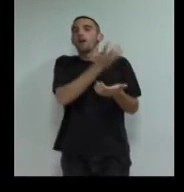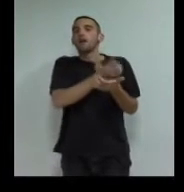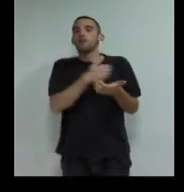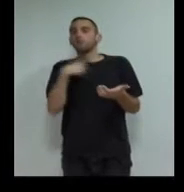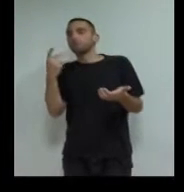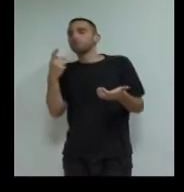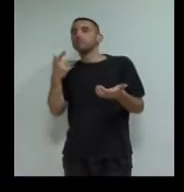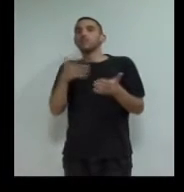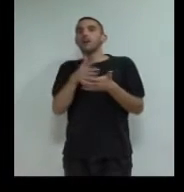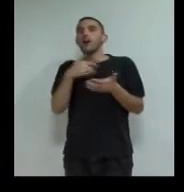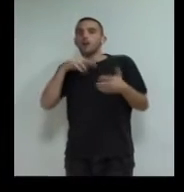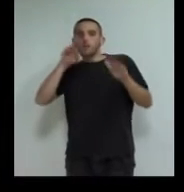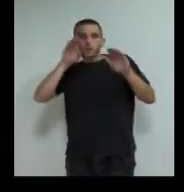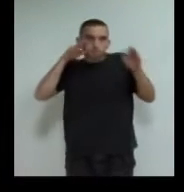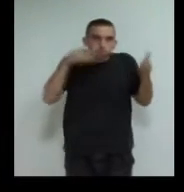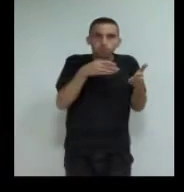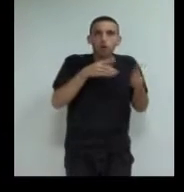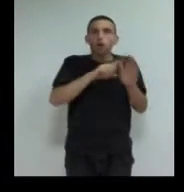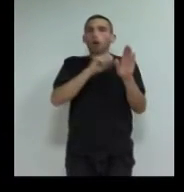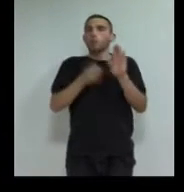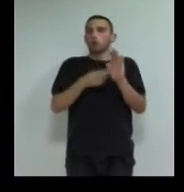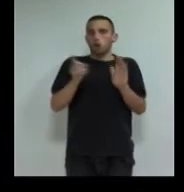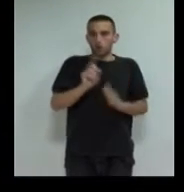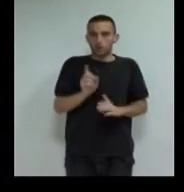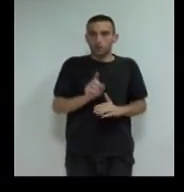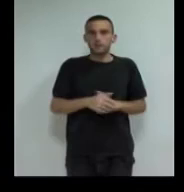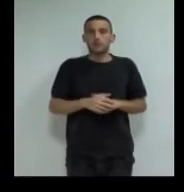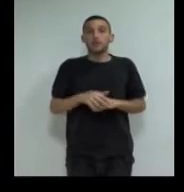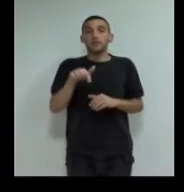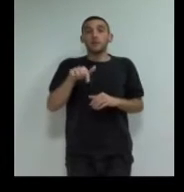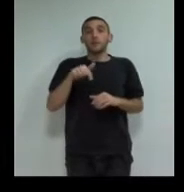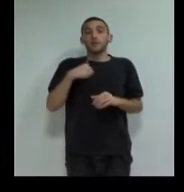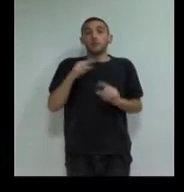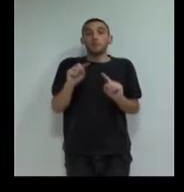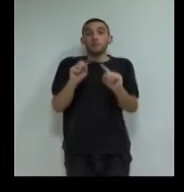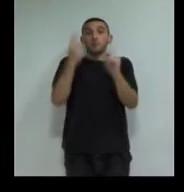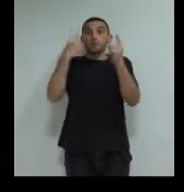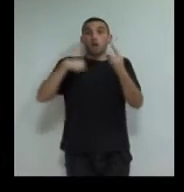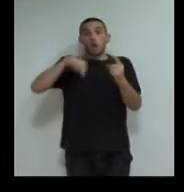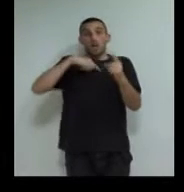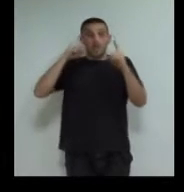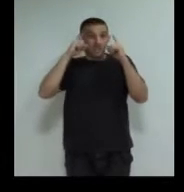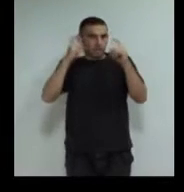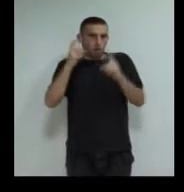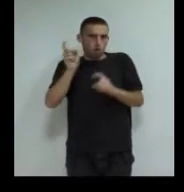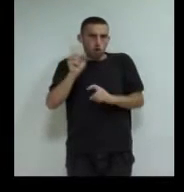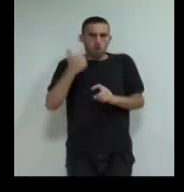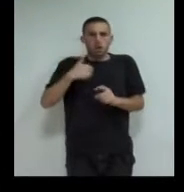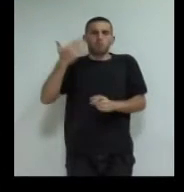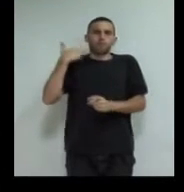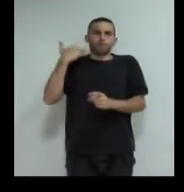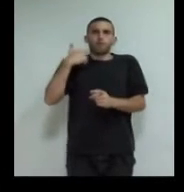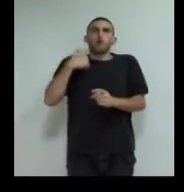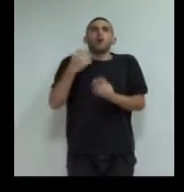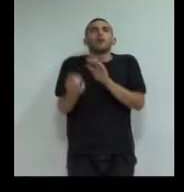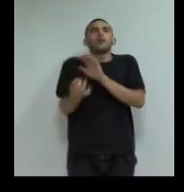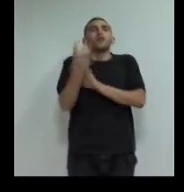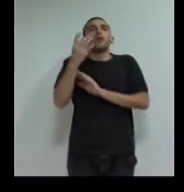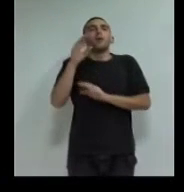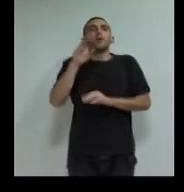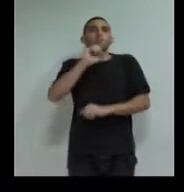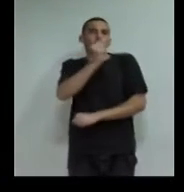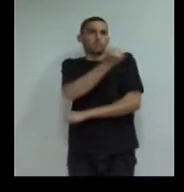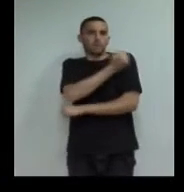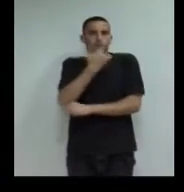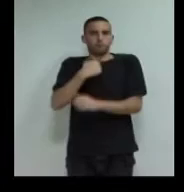te acapara la visión y demás, ¿no? No es la primera intentona que hacemos en este aspecto. Tenemos otra patente también, precisamente